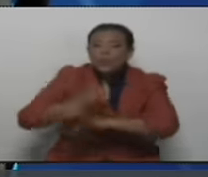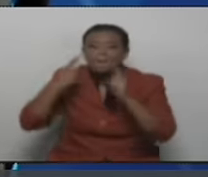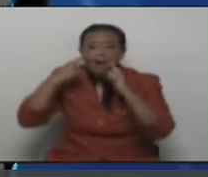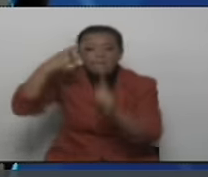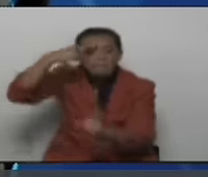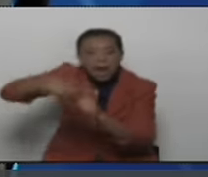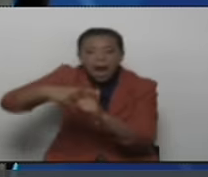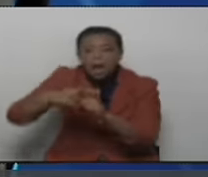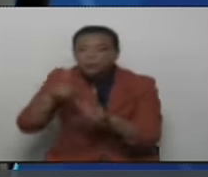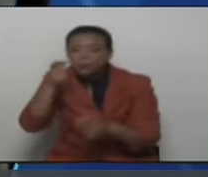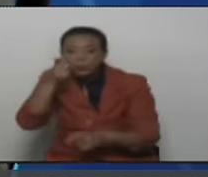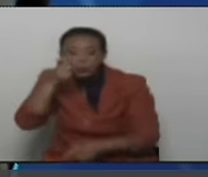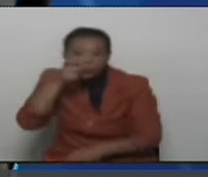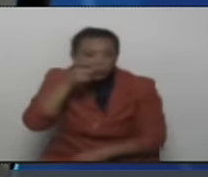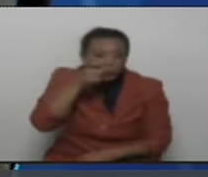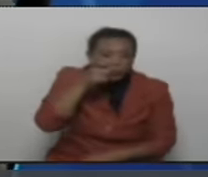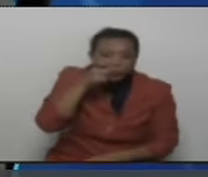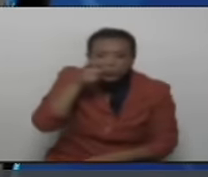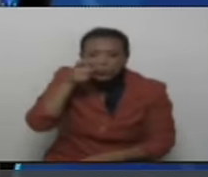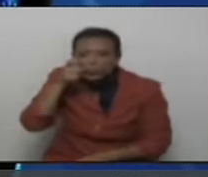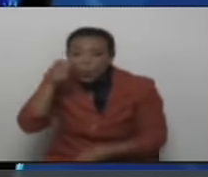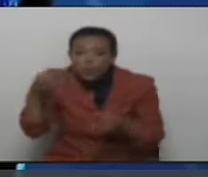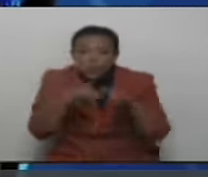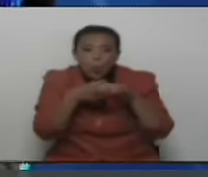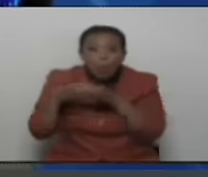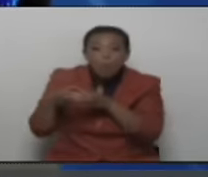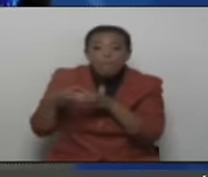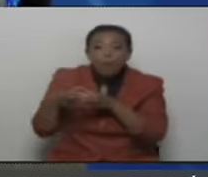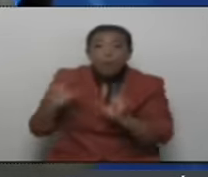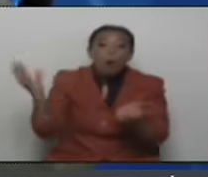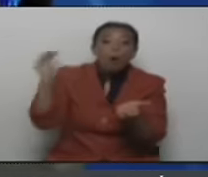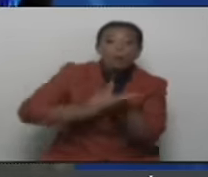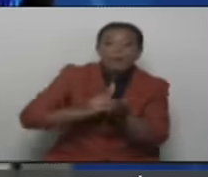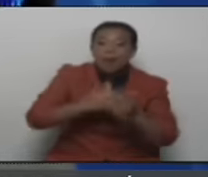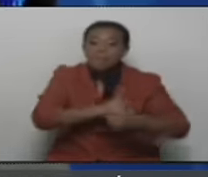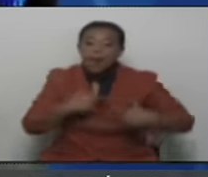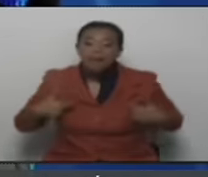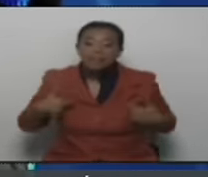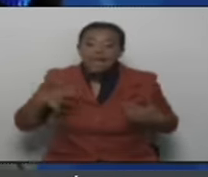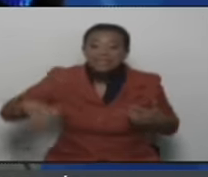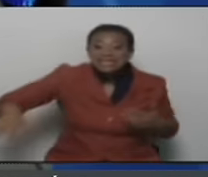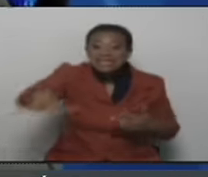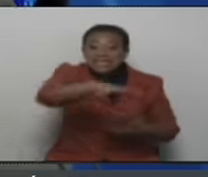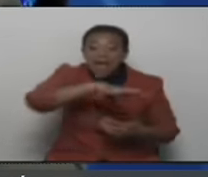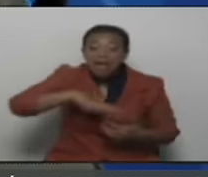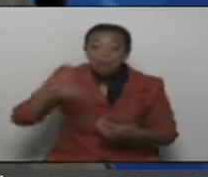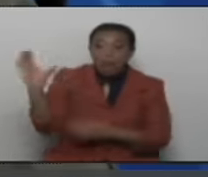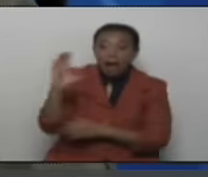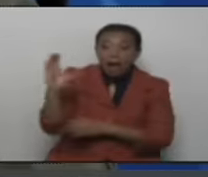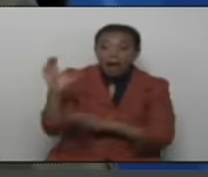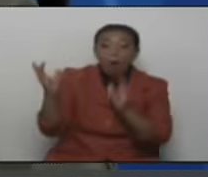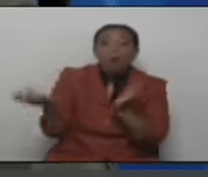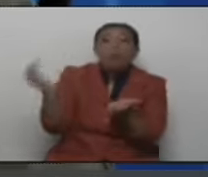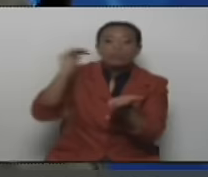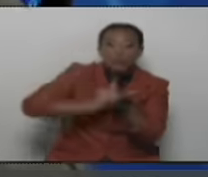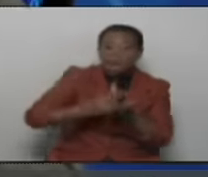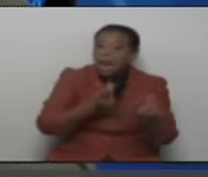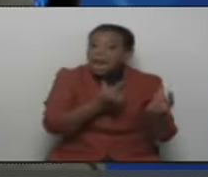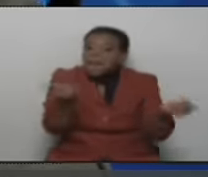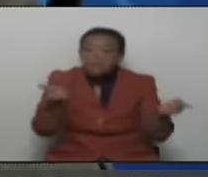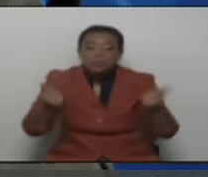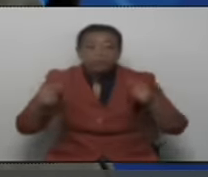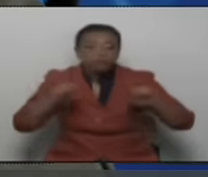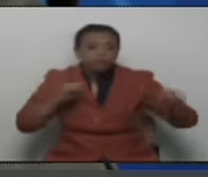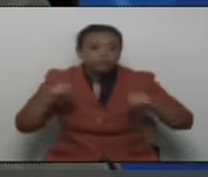febril para reactivar grupos delincuenciales en toda esa región del centro de Caracas para activar